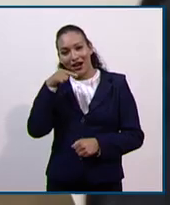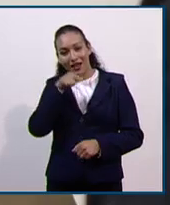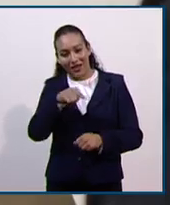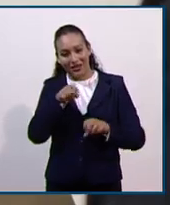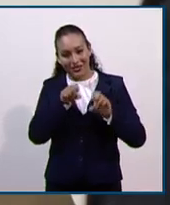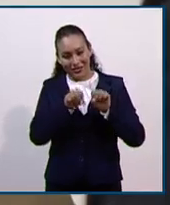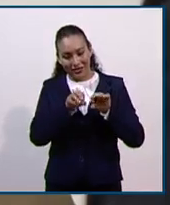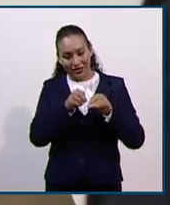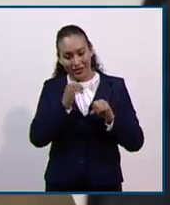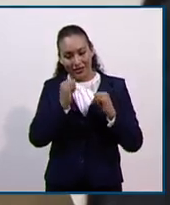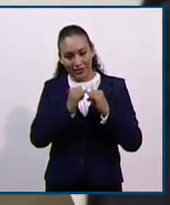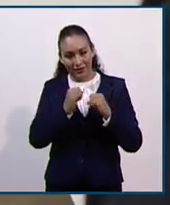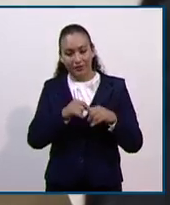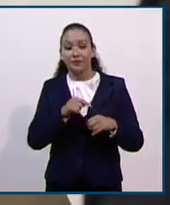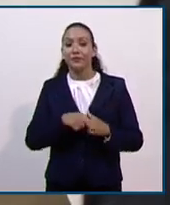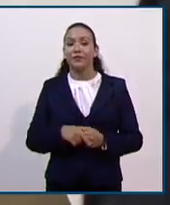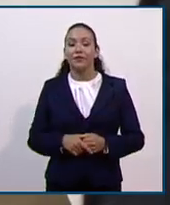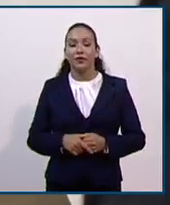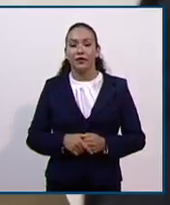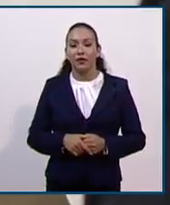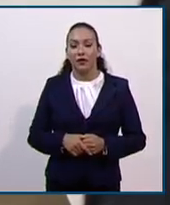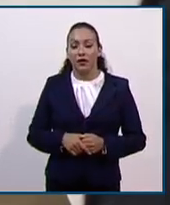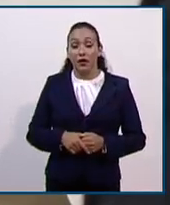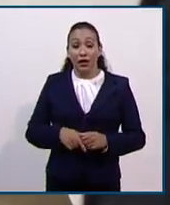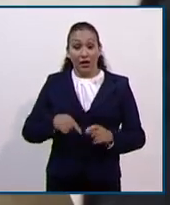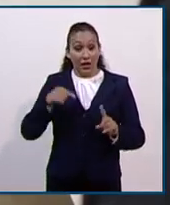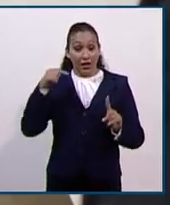Nacional. Mirando en todo